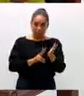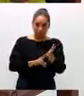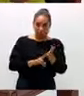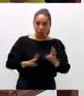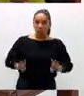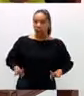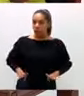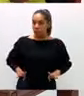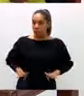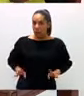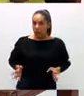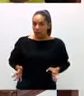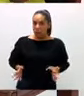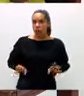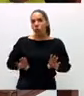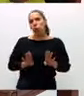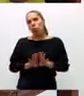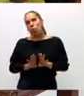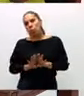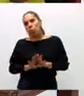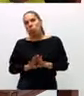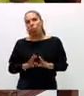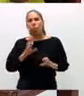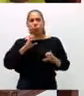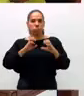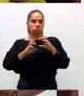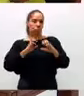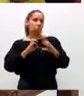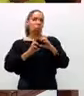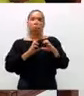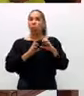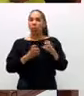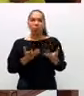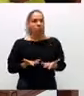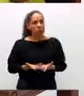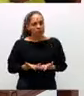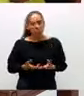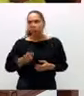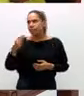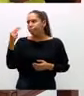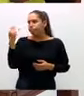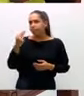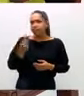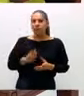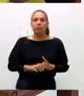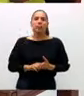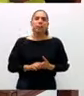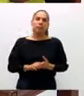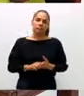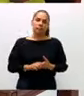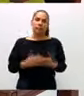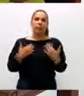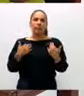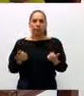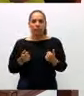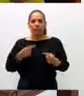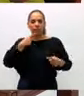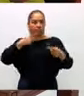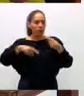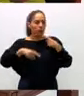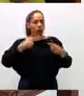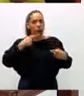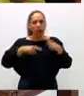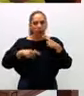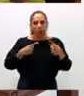habilidades específicas como las comunicativas. Estamos hablando, por ejemplo, de la escucha activa, del diálogo,